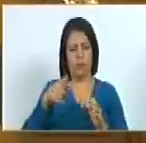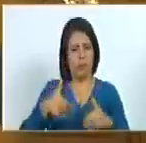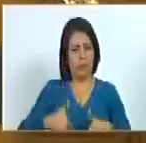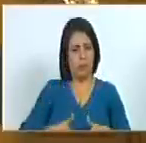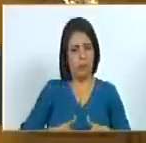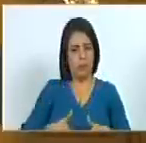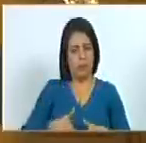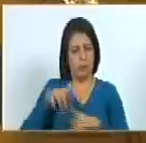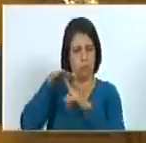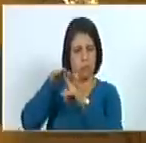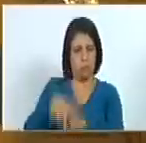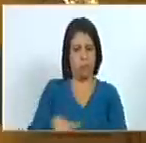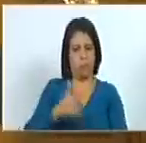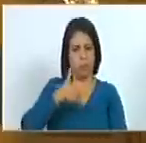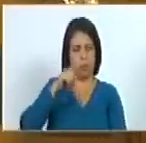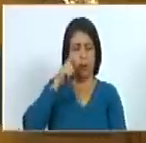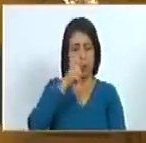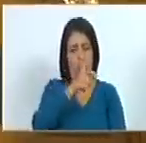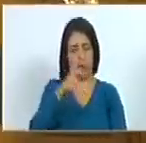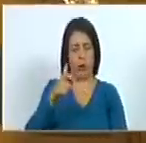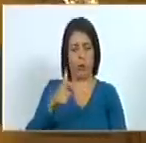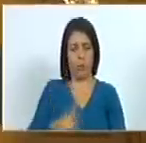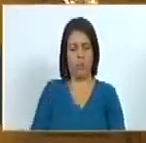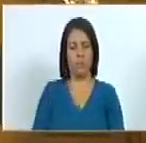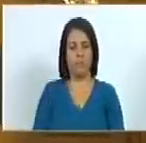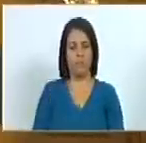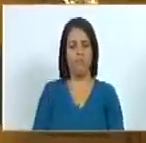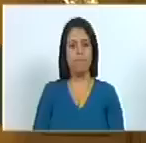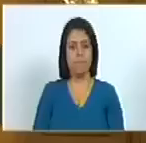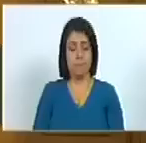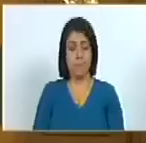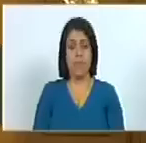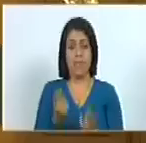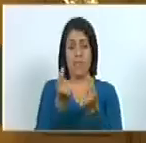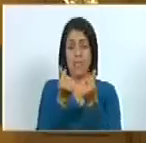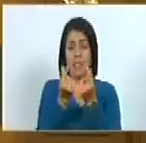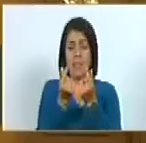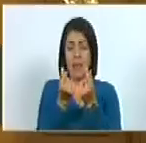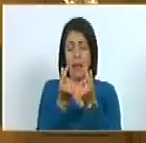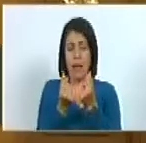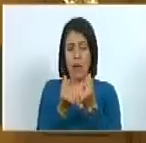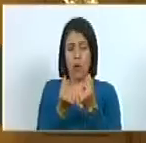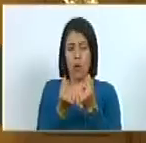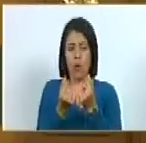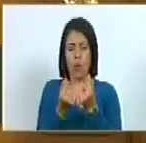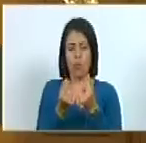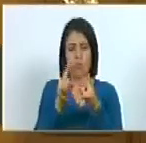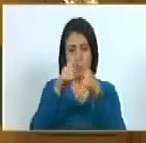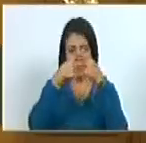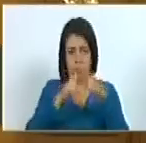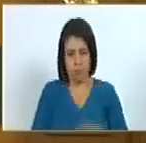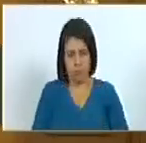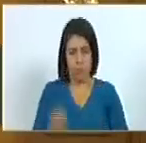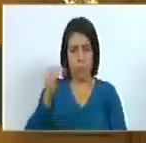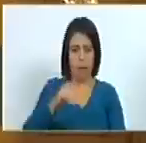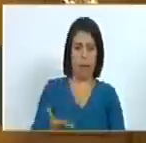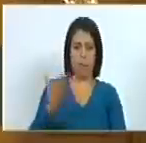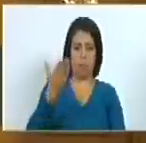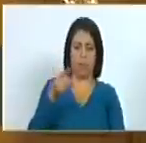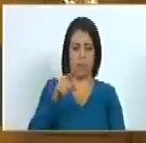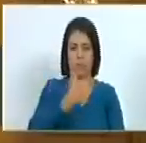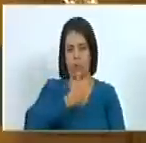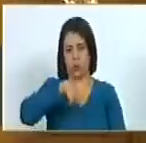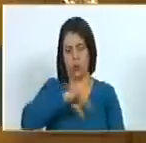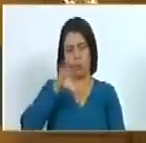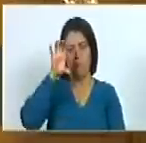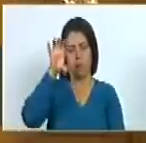sacrificio extremo a nuestro pueblo. El activo financiero y económico más importante de